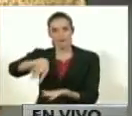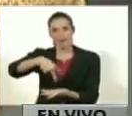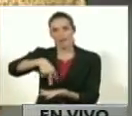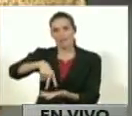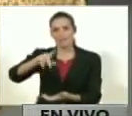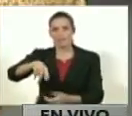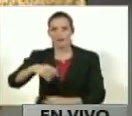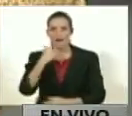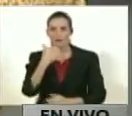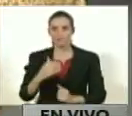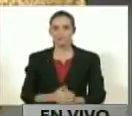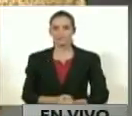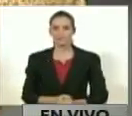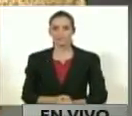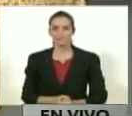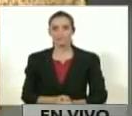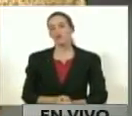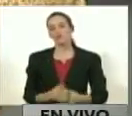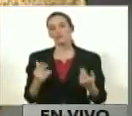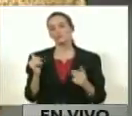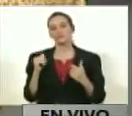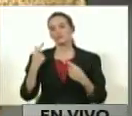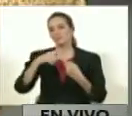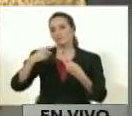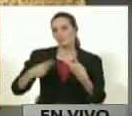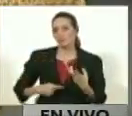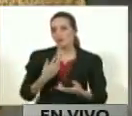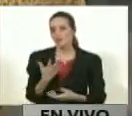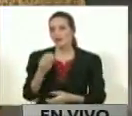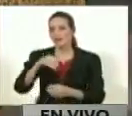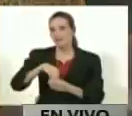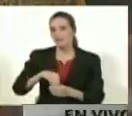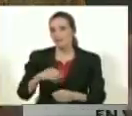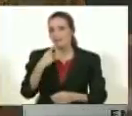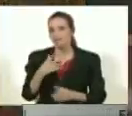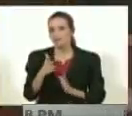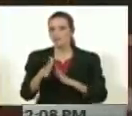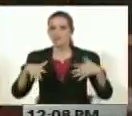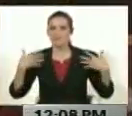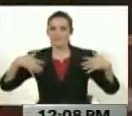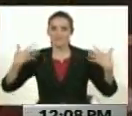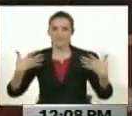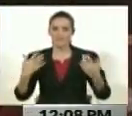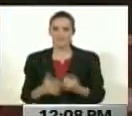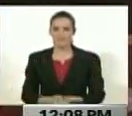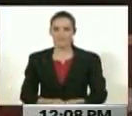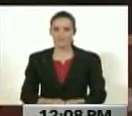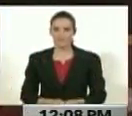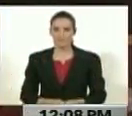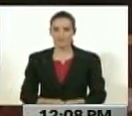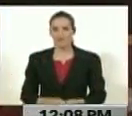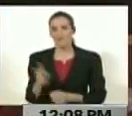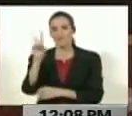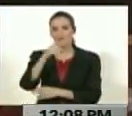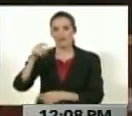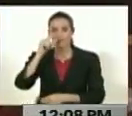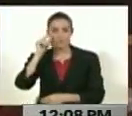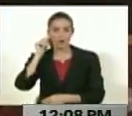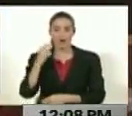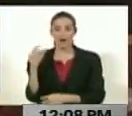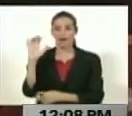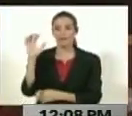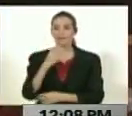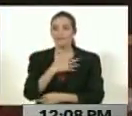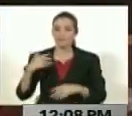también muchísimos DJs estarán allí para el sano disfrute de los venezolanos, de los caraqueños que